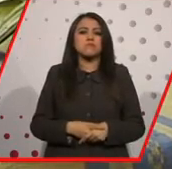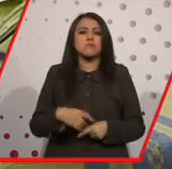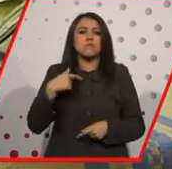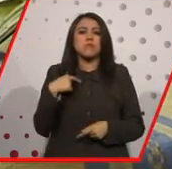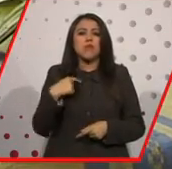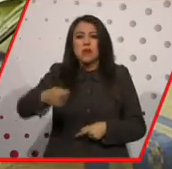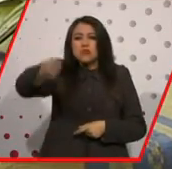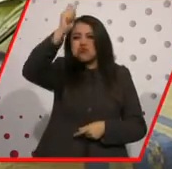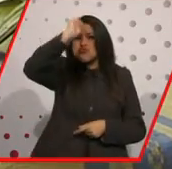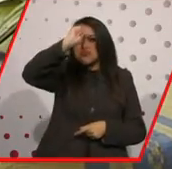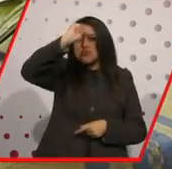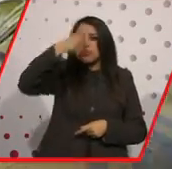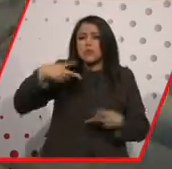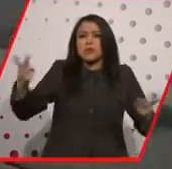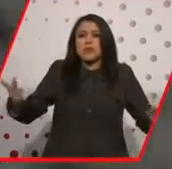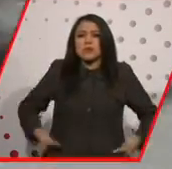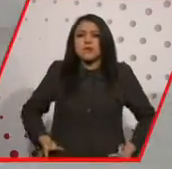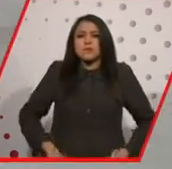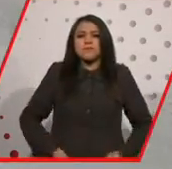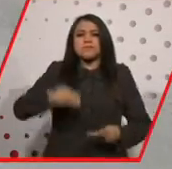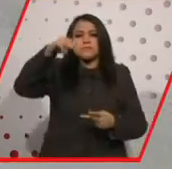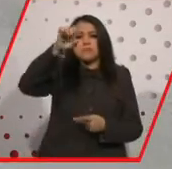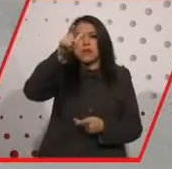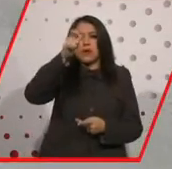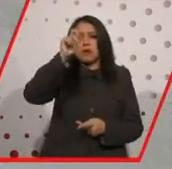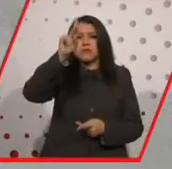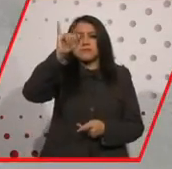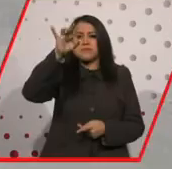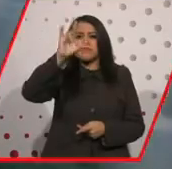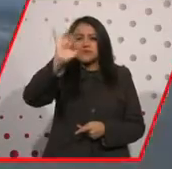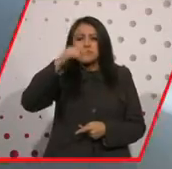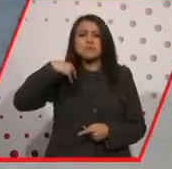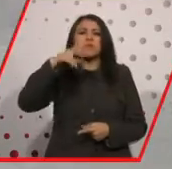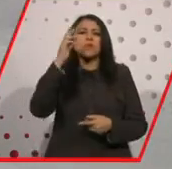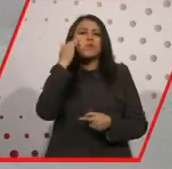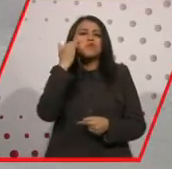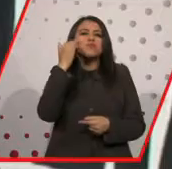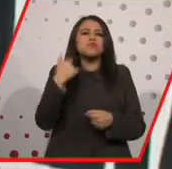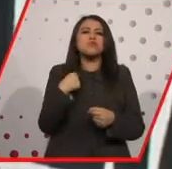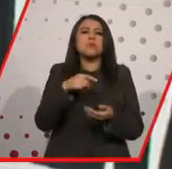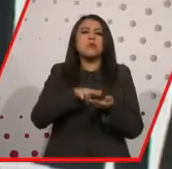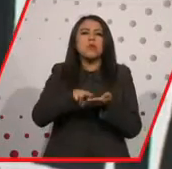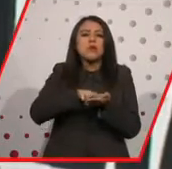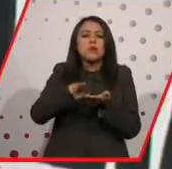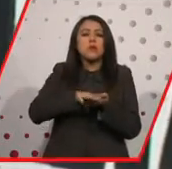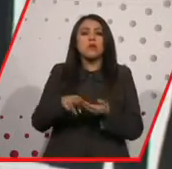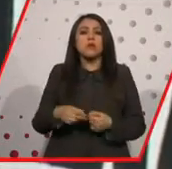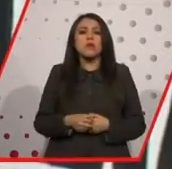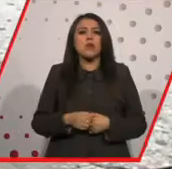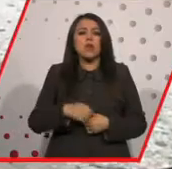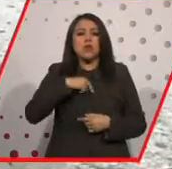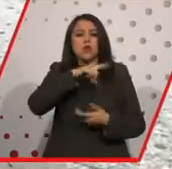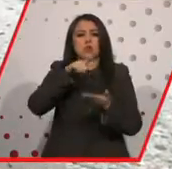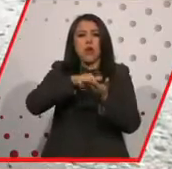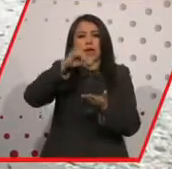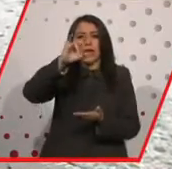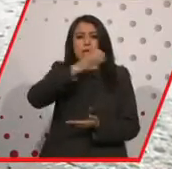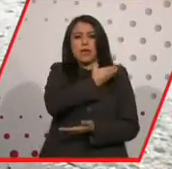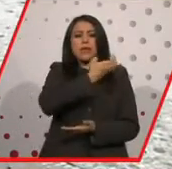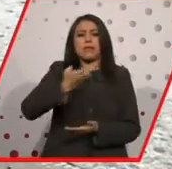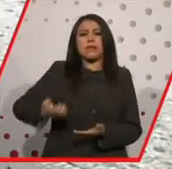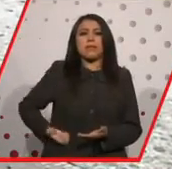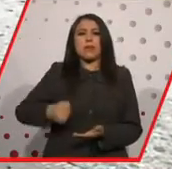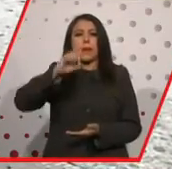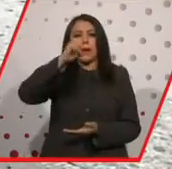mezclilla, morenos. Los hechos ocurrieron en las calles de Recursos Hidráulicos y Bugambilias, Colonia Granjas, Ecatepec. Describe que en su intento